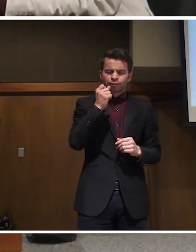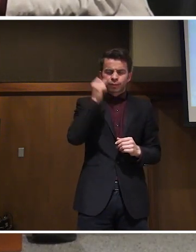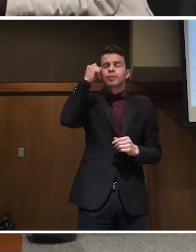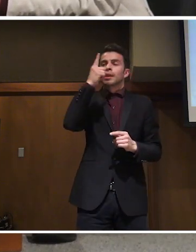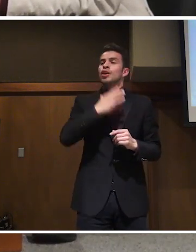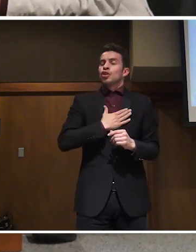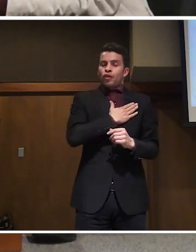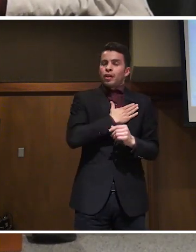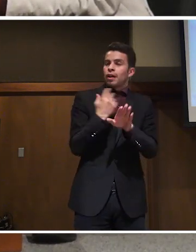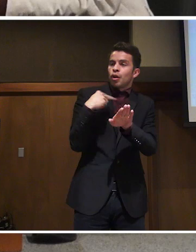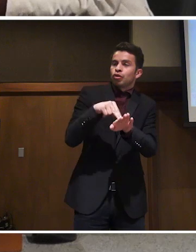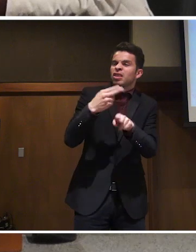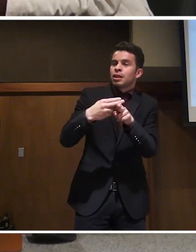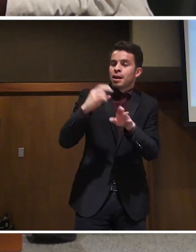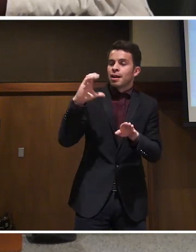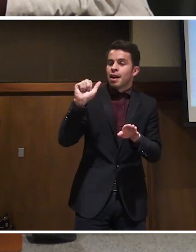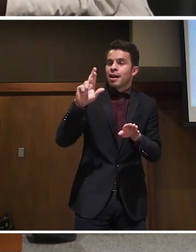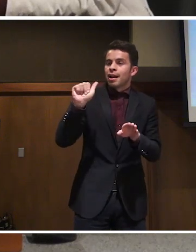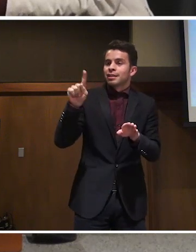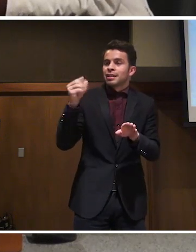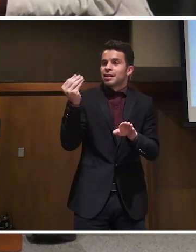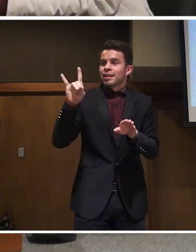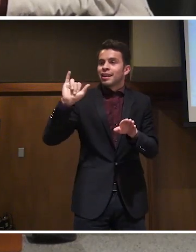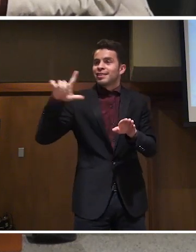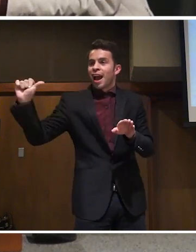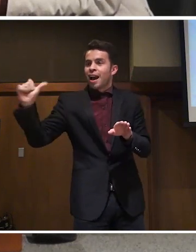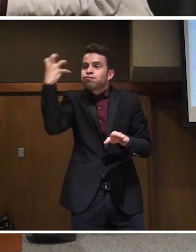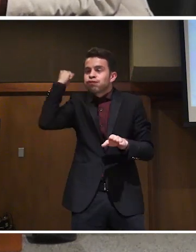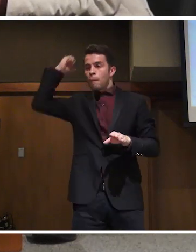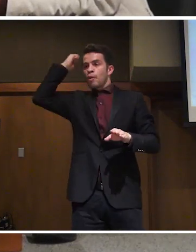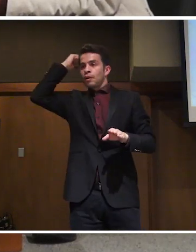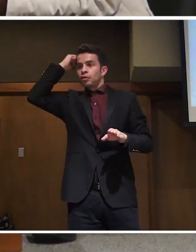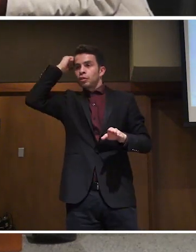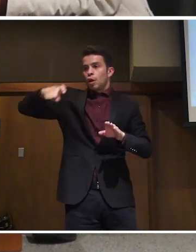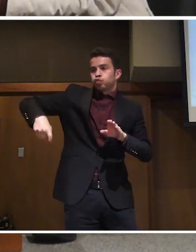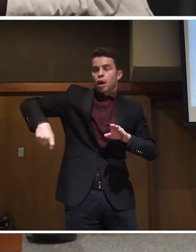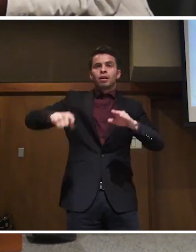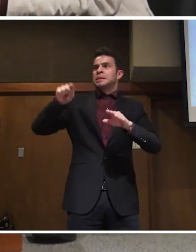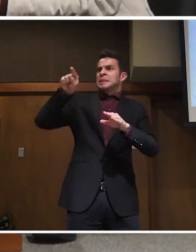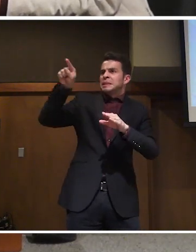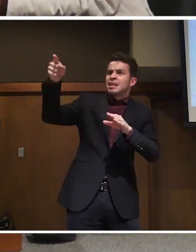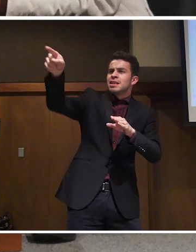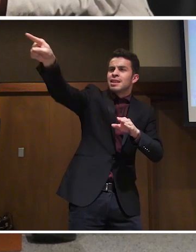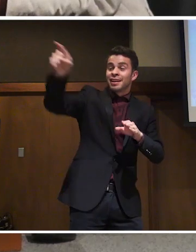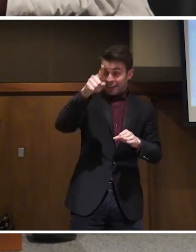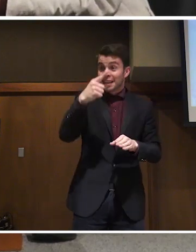en las novelas de Carrasquilla hay casos particulares, el maestro de escuela en un sitio es el llamado el tullido, que casi que no puede